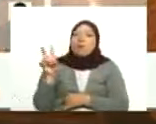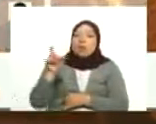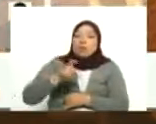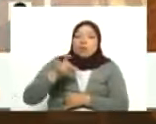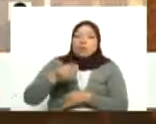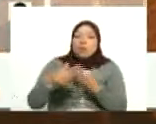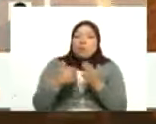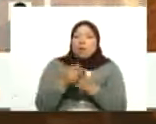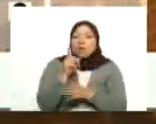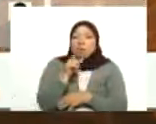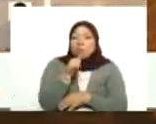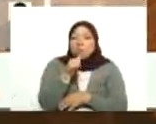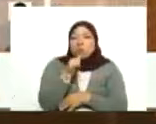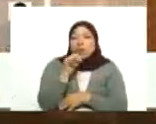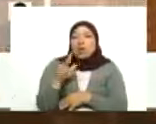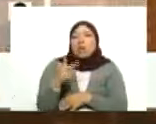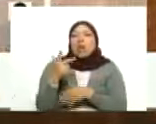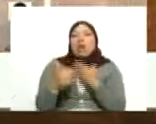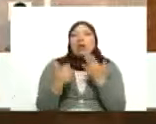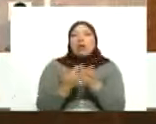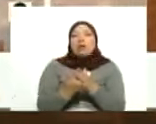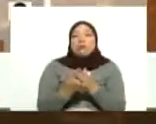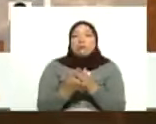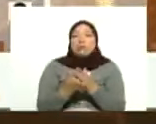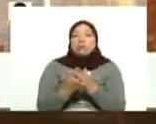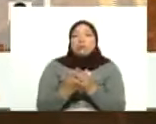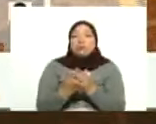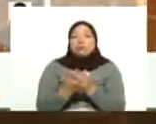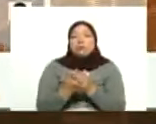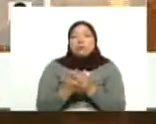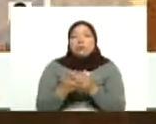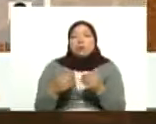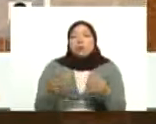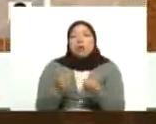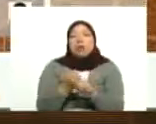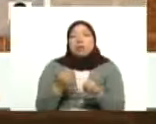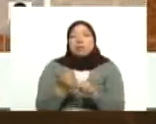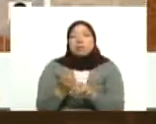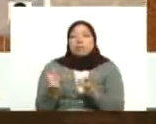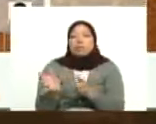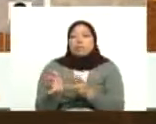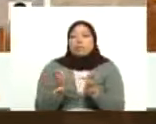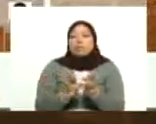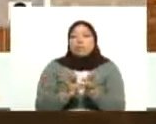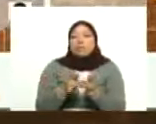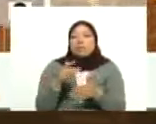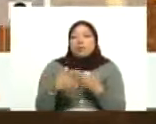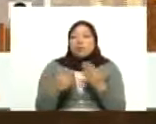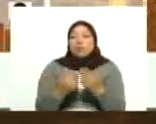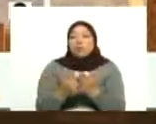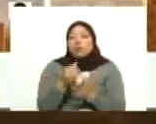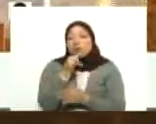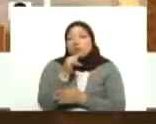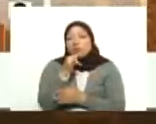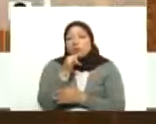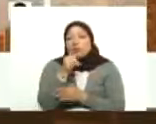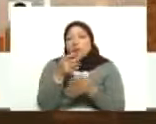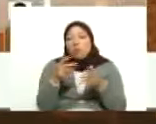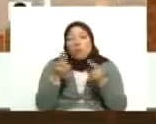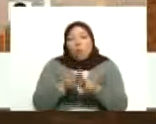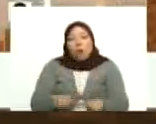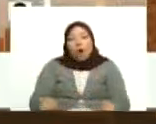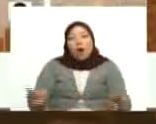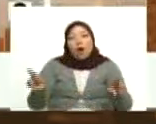materiales básicos. Y en tercer lugar, tiene que abrirse la posibilidad a que se cumplan las resoluciones de Naciones Unidas, a que se